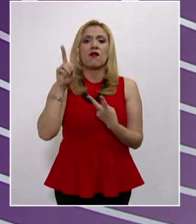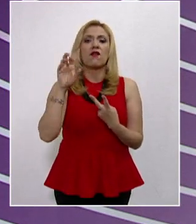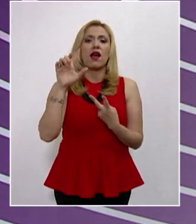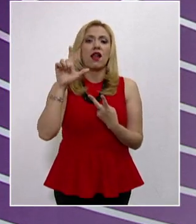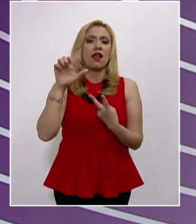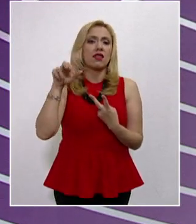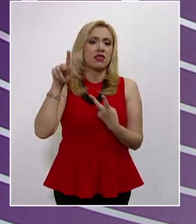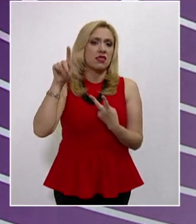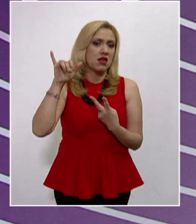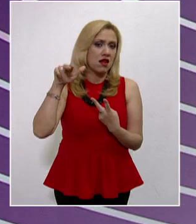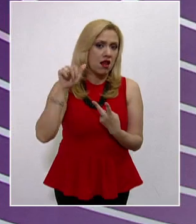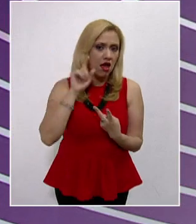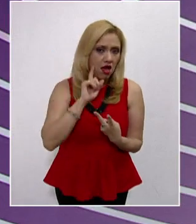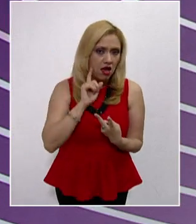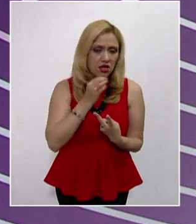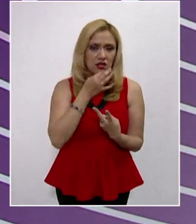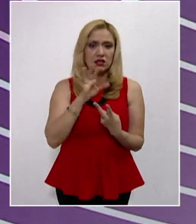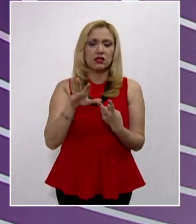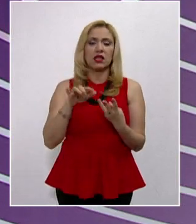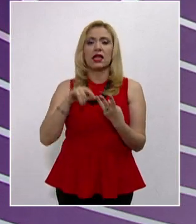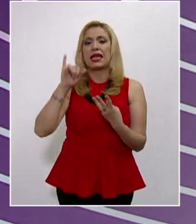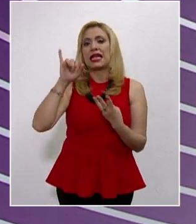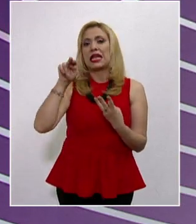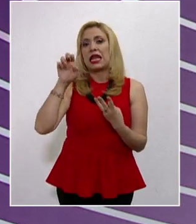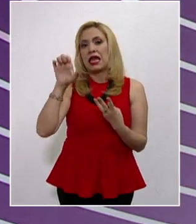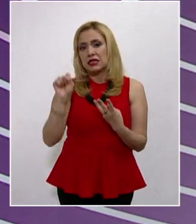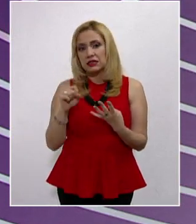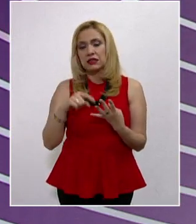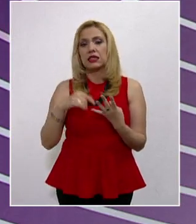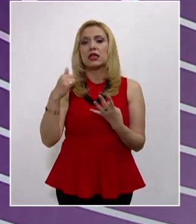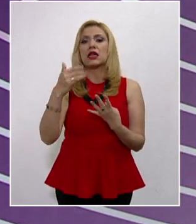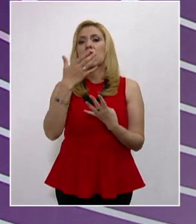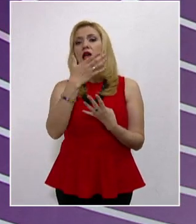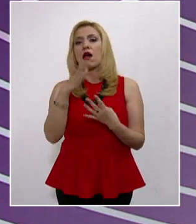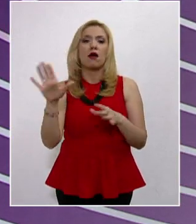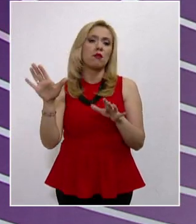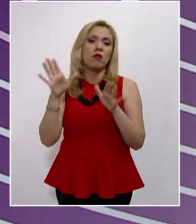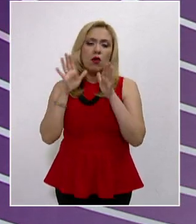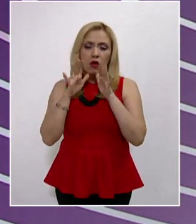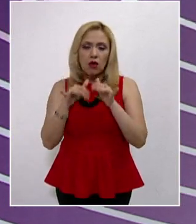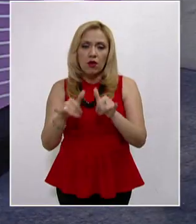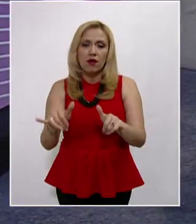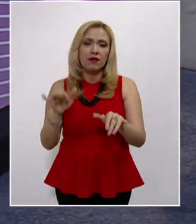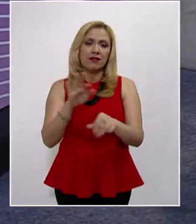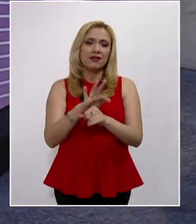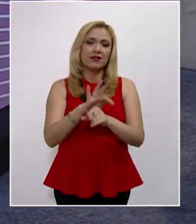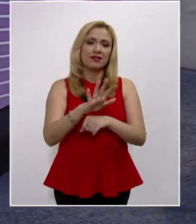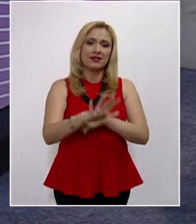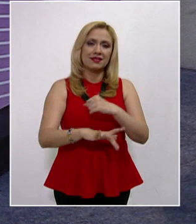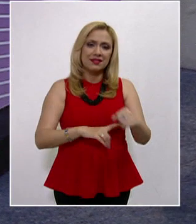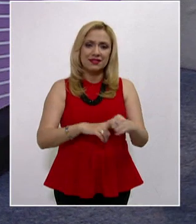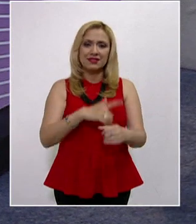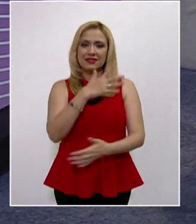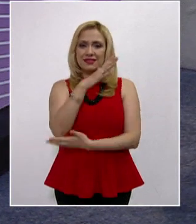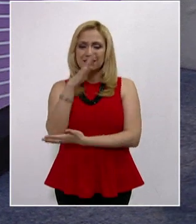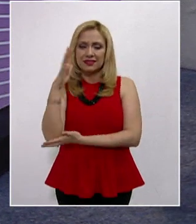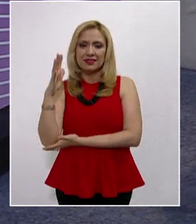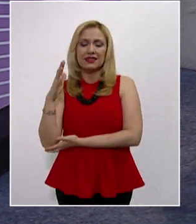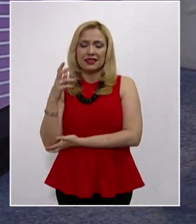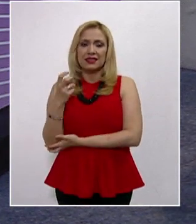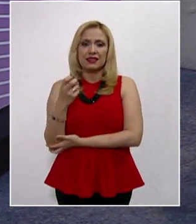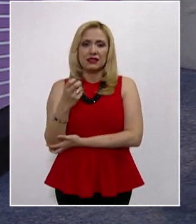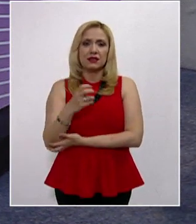Valentina, Inés Fernández y Campesinos Ecologistas. Y se suman las nuevas. Ecologistas. Prueba Arciniega y Alvarado